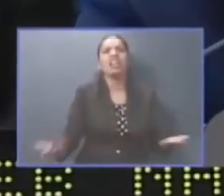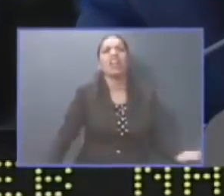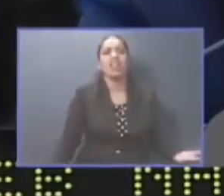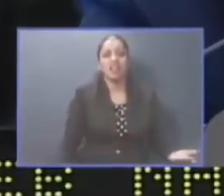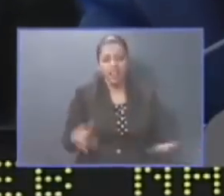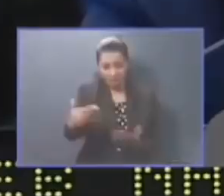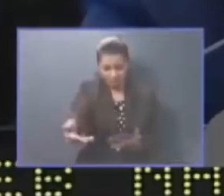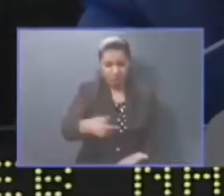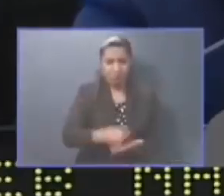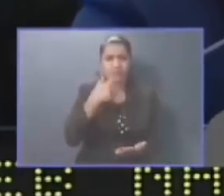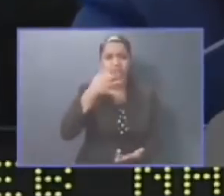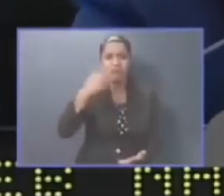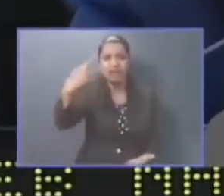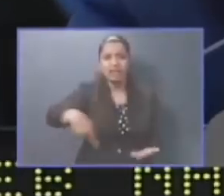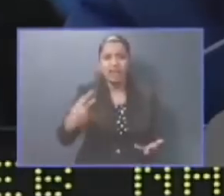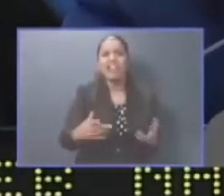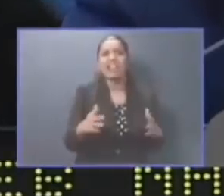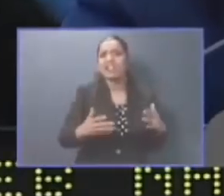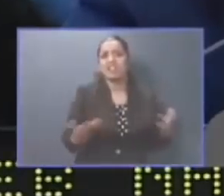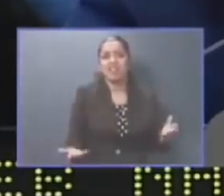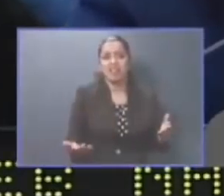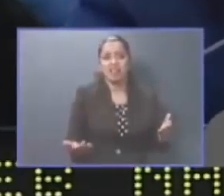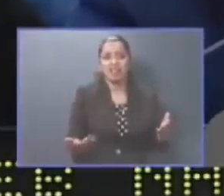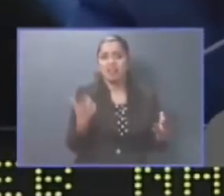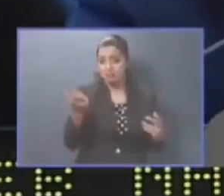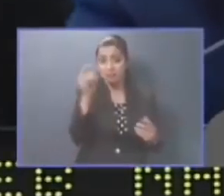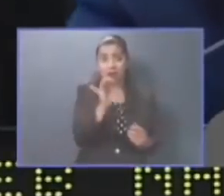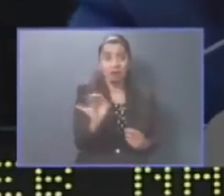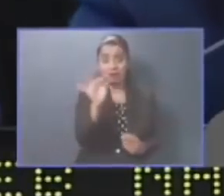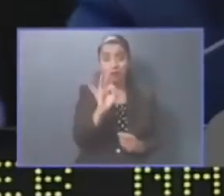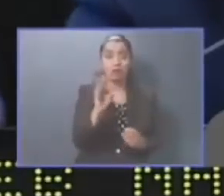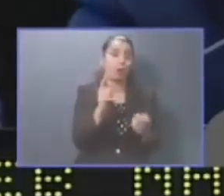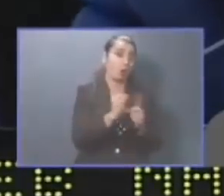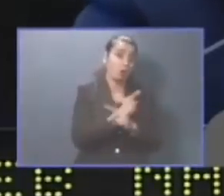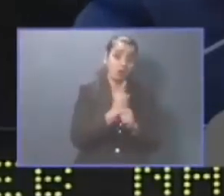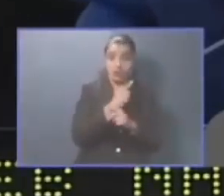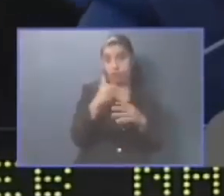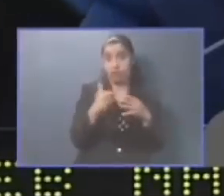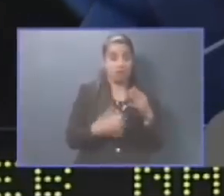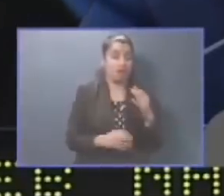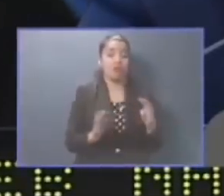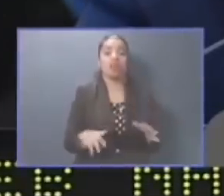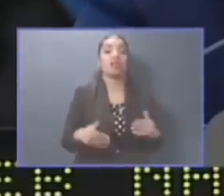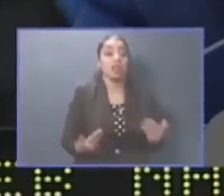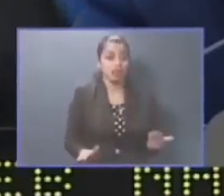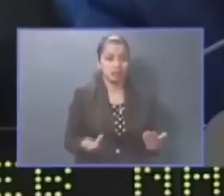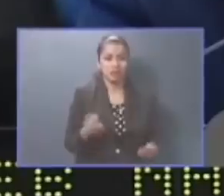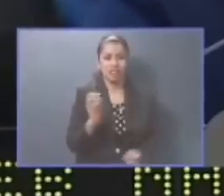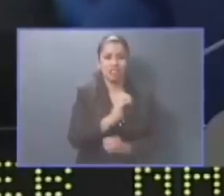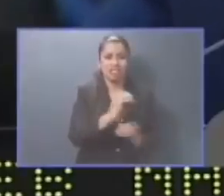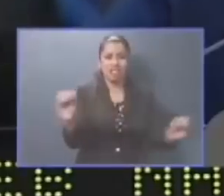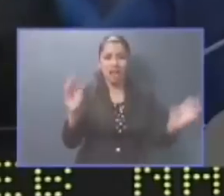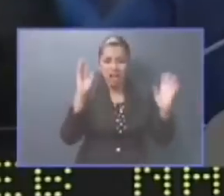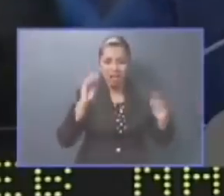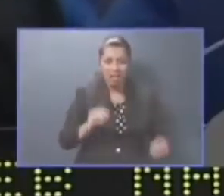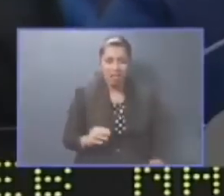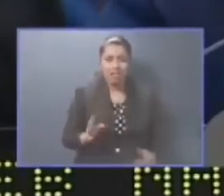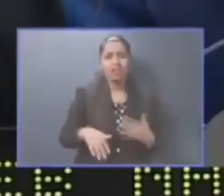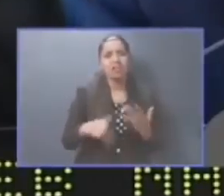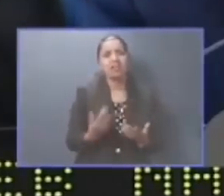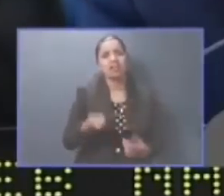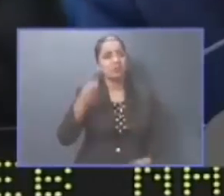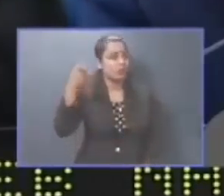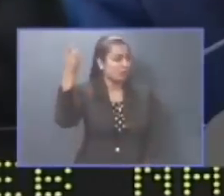concretas, reales y verdaderas que se tienen para mejorar o modificar esta ley? Ninguna. Siguen con